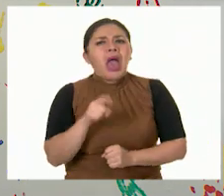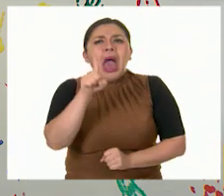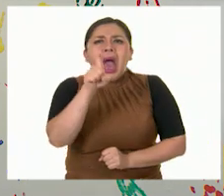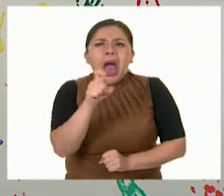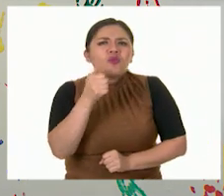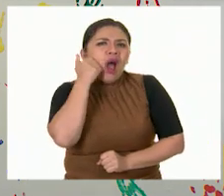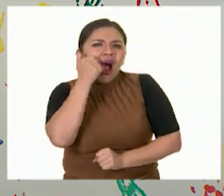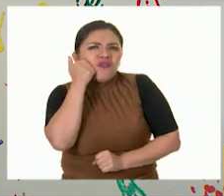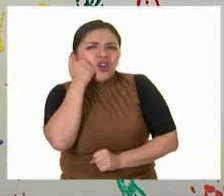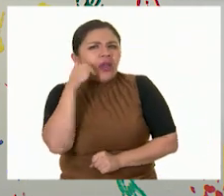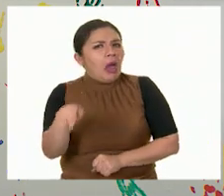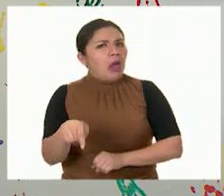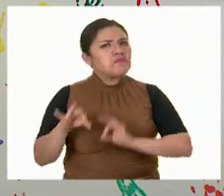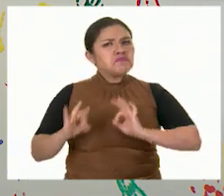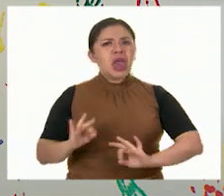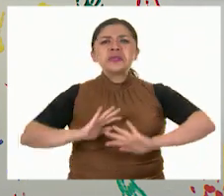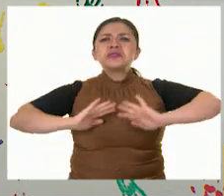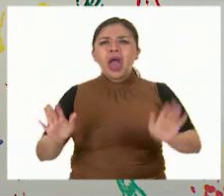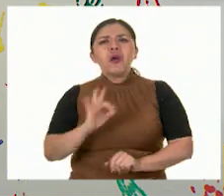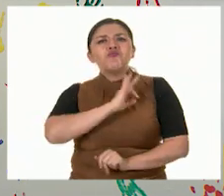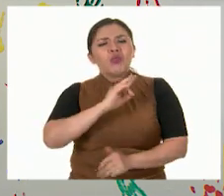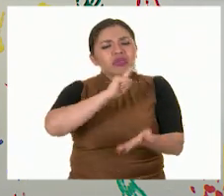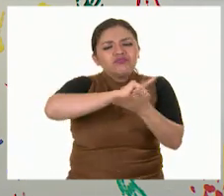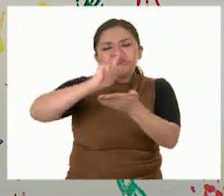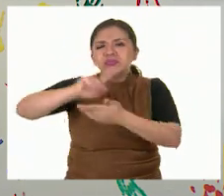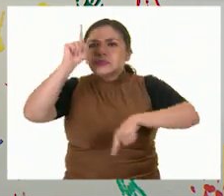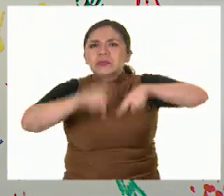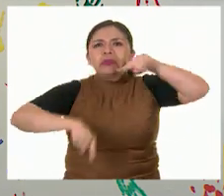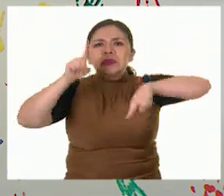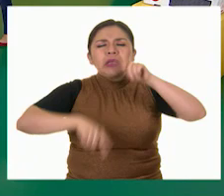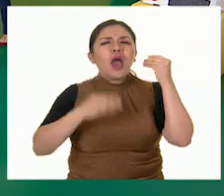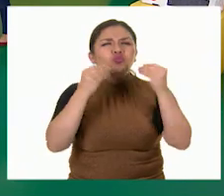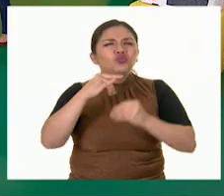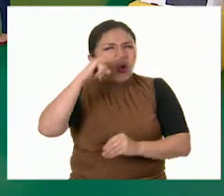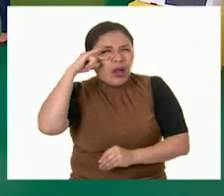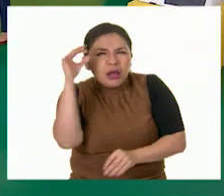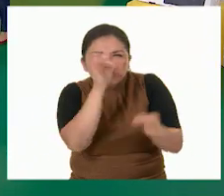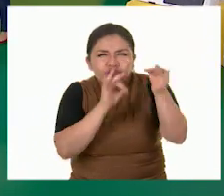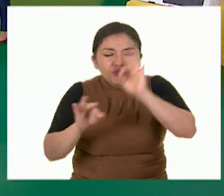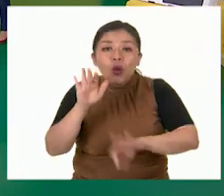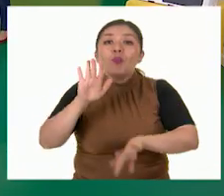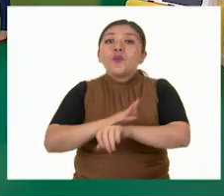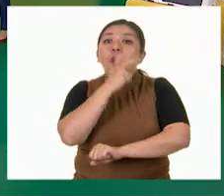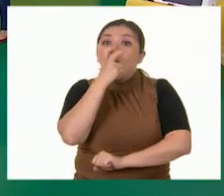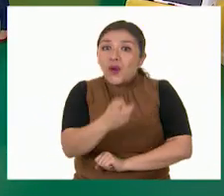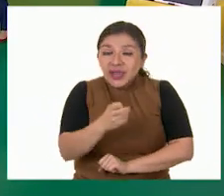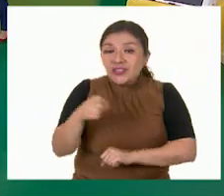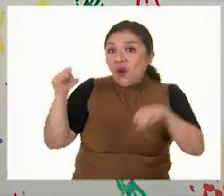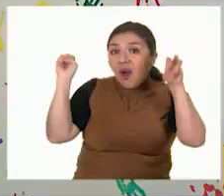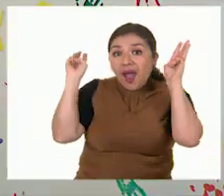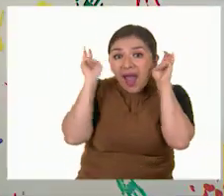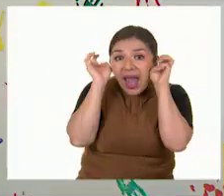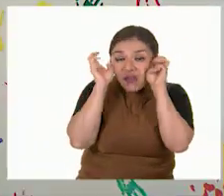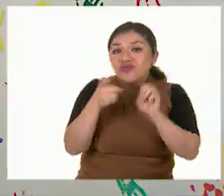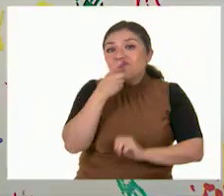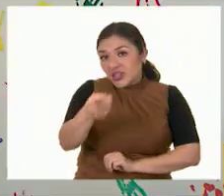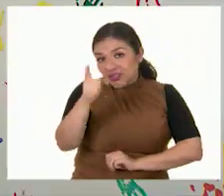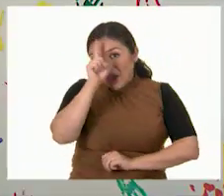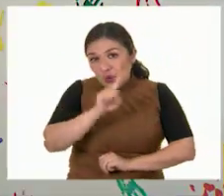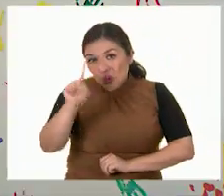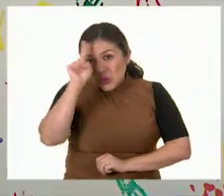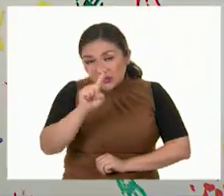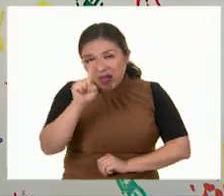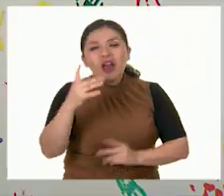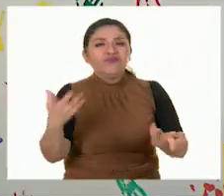y el jabón son suficientes para eliminar muchos gérmenes. Por eso, Ajo Listo nos hace las